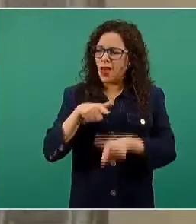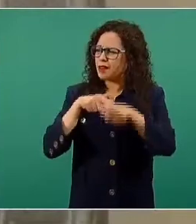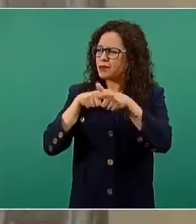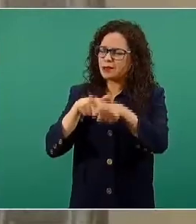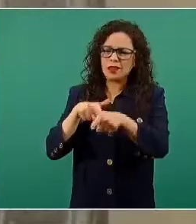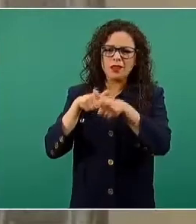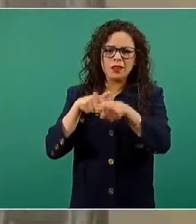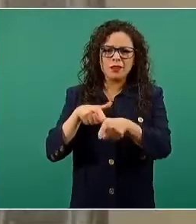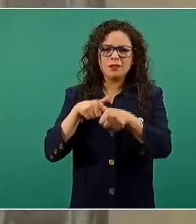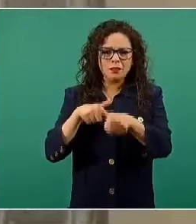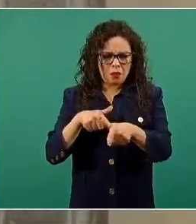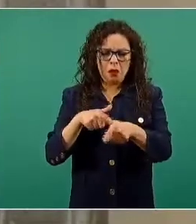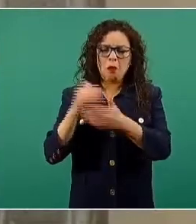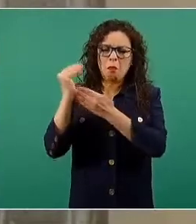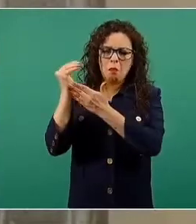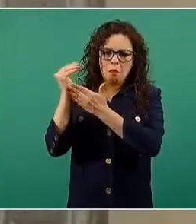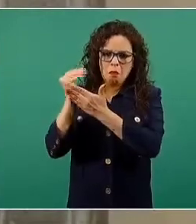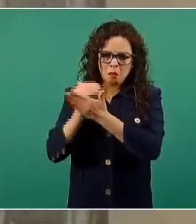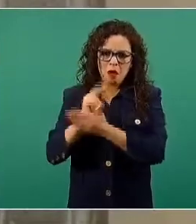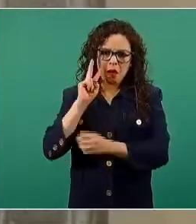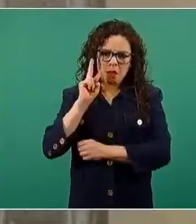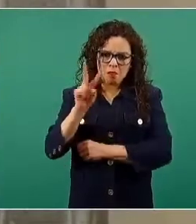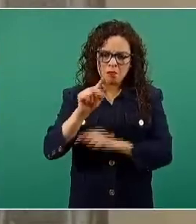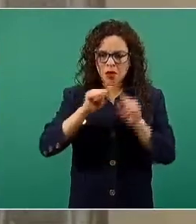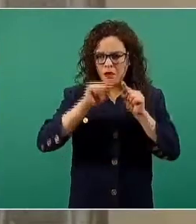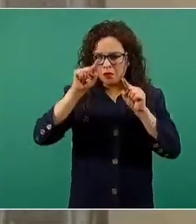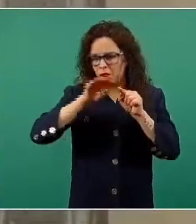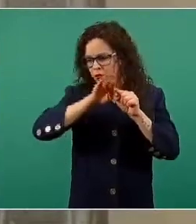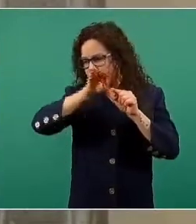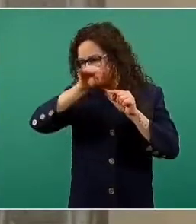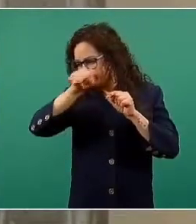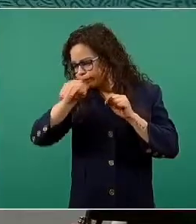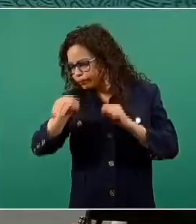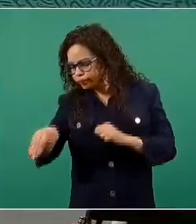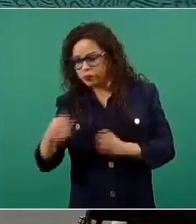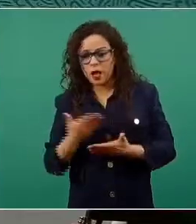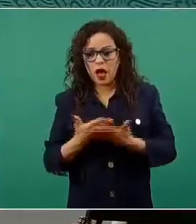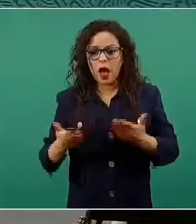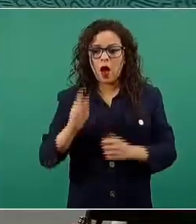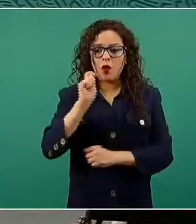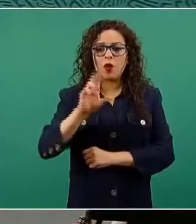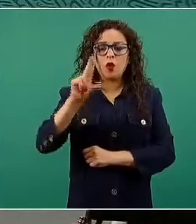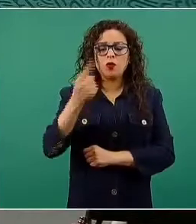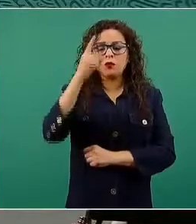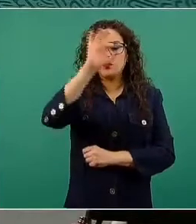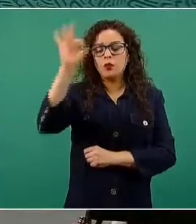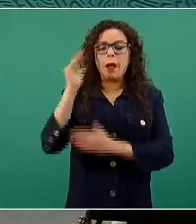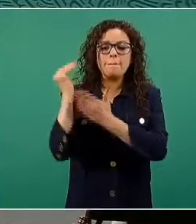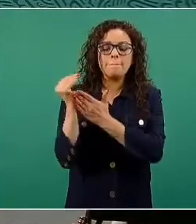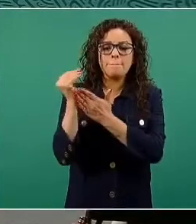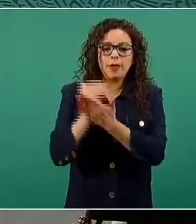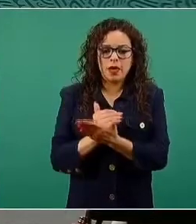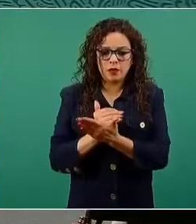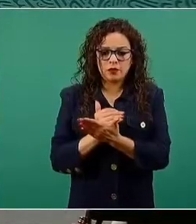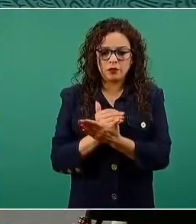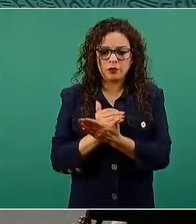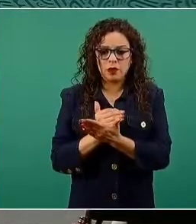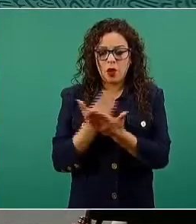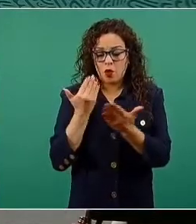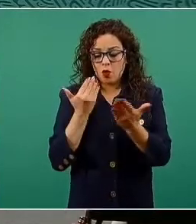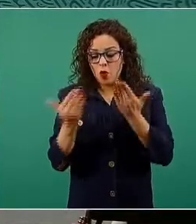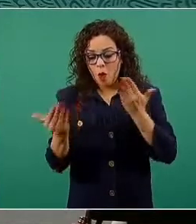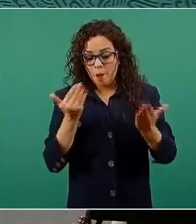la tendencia descendente importante, la reducción para el día de hoy es de menos 81% cuando lo comparamos con el